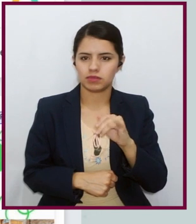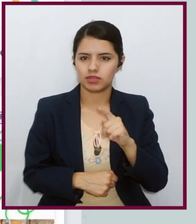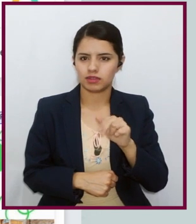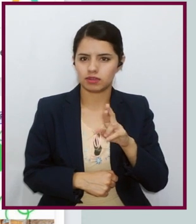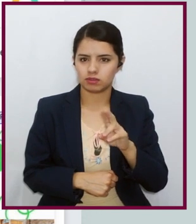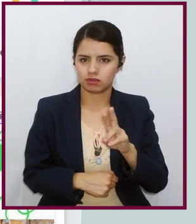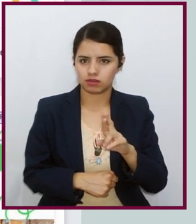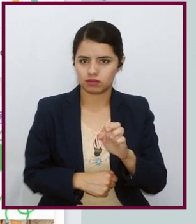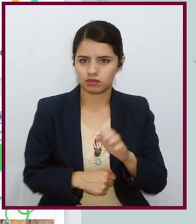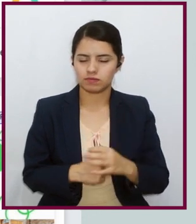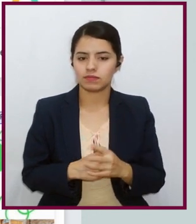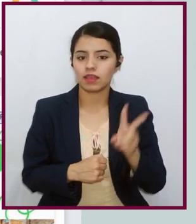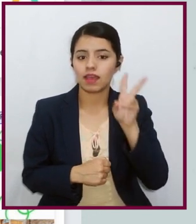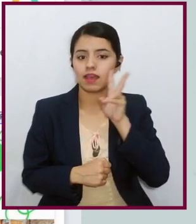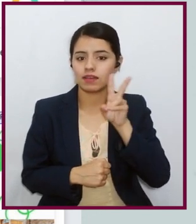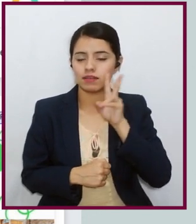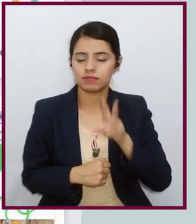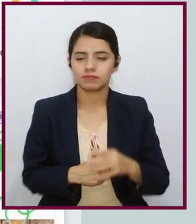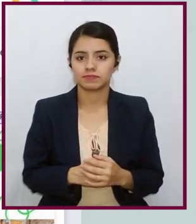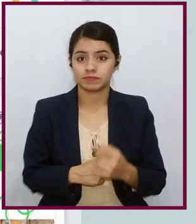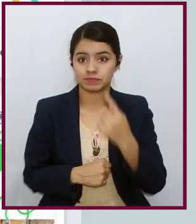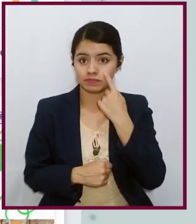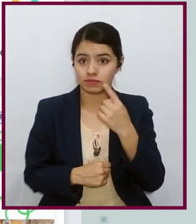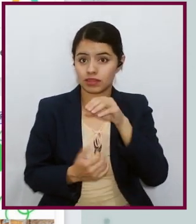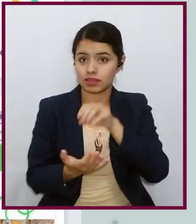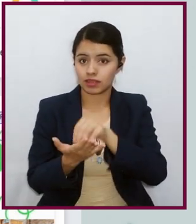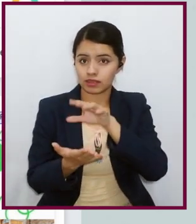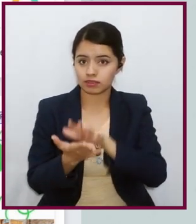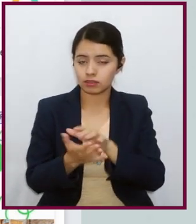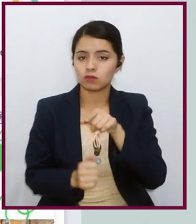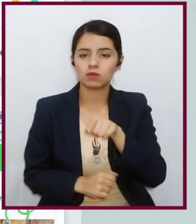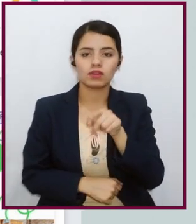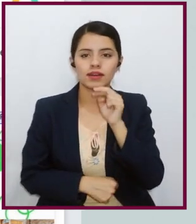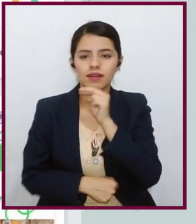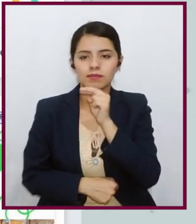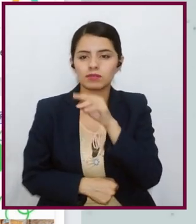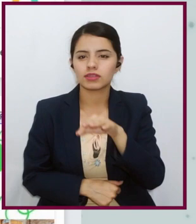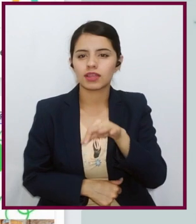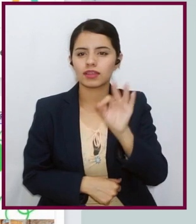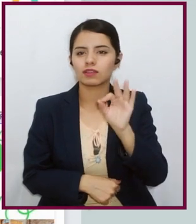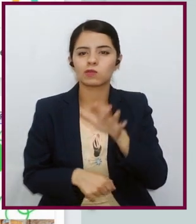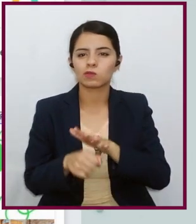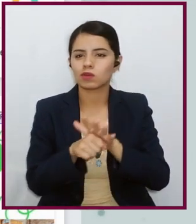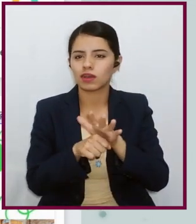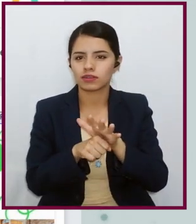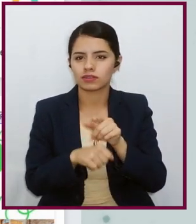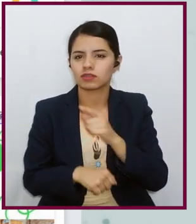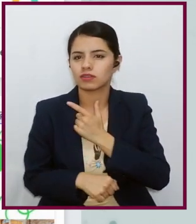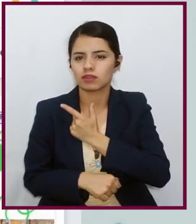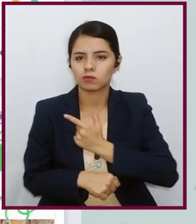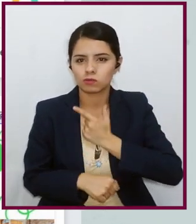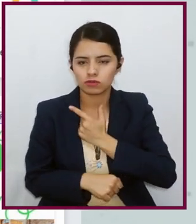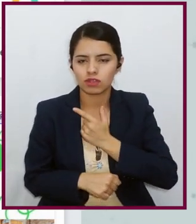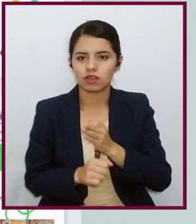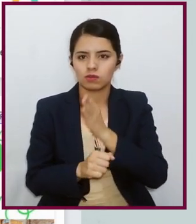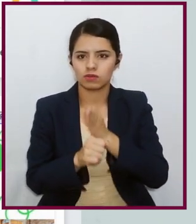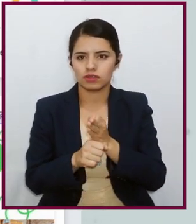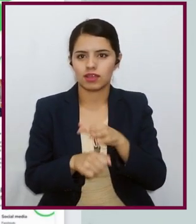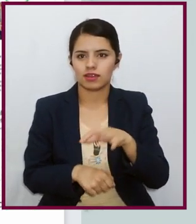¡Axel, qué crees! Dime. ¡Que el perro se comió mi tarea! ¡Ay, esa ya nadie te la cree, Gaby! ¡Es en